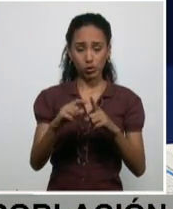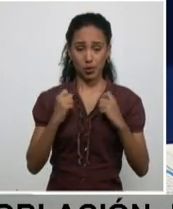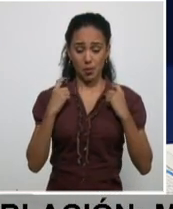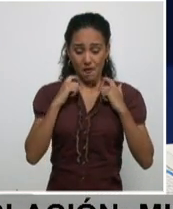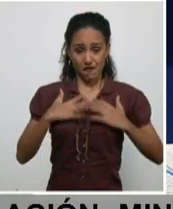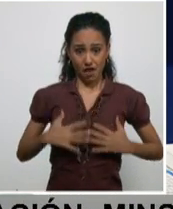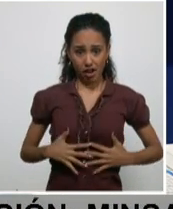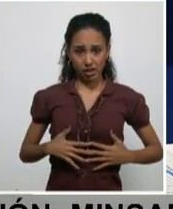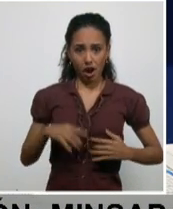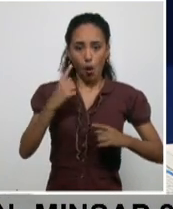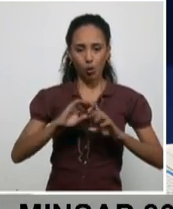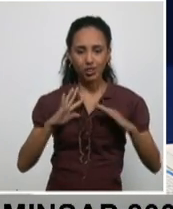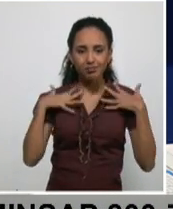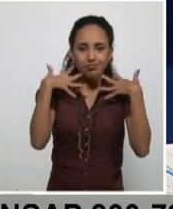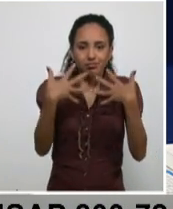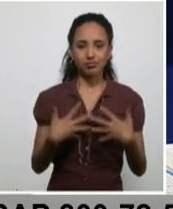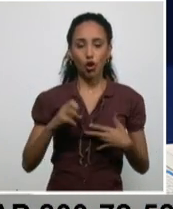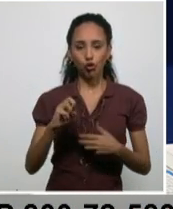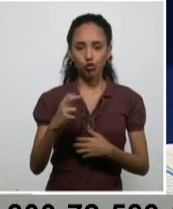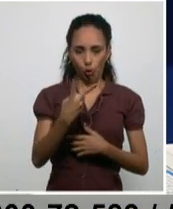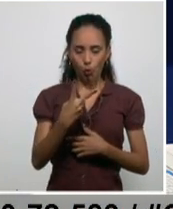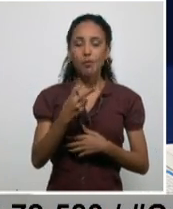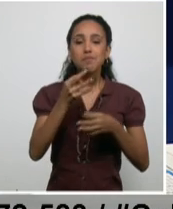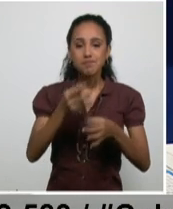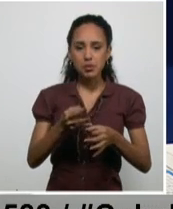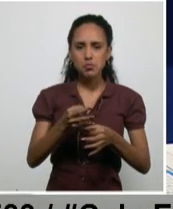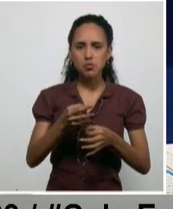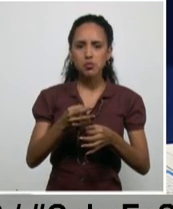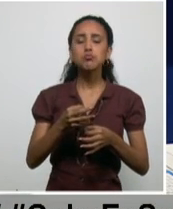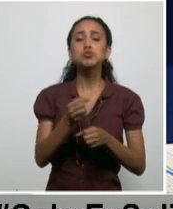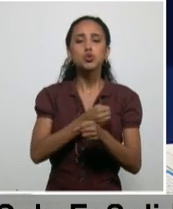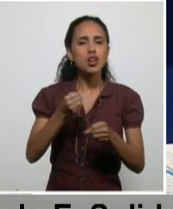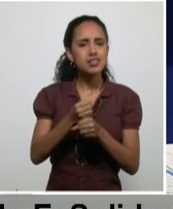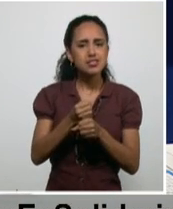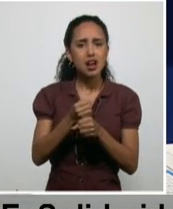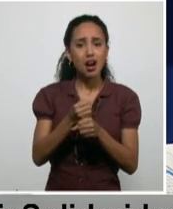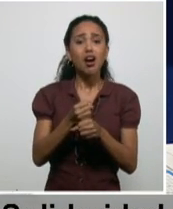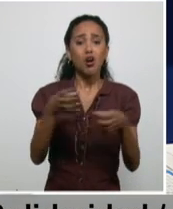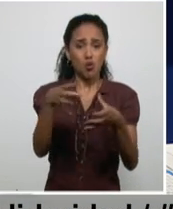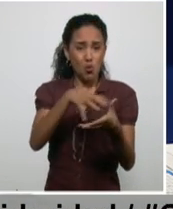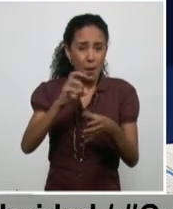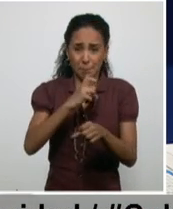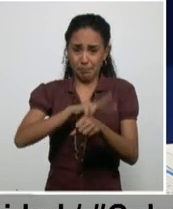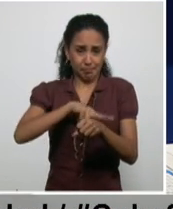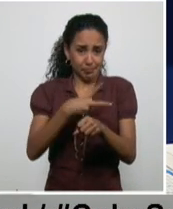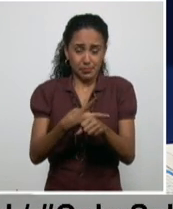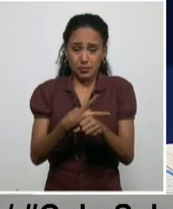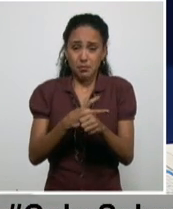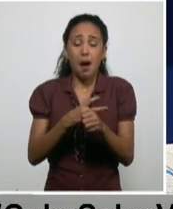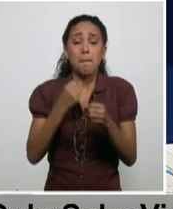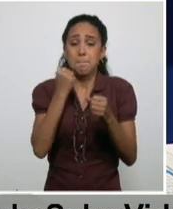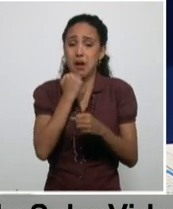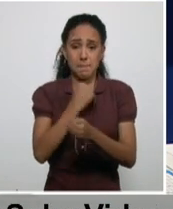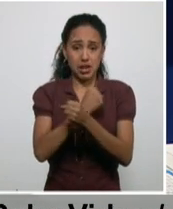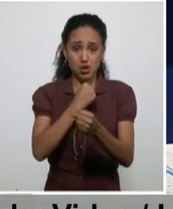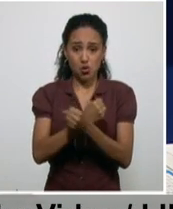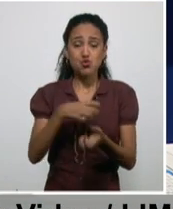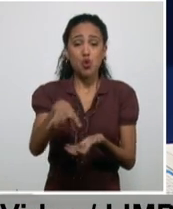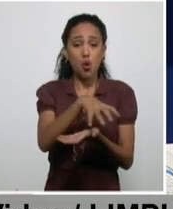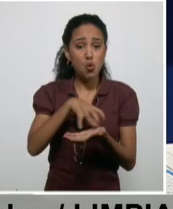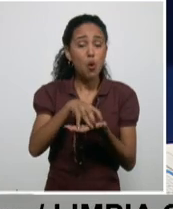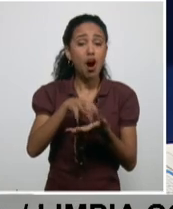que se tiene que utilizar en todos los servicios de riesgo. Está ya en los lugares donde están los casos confirmados. Y